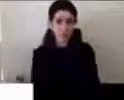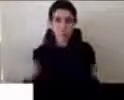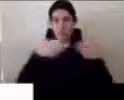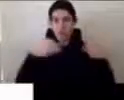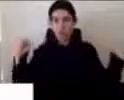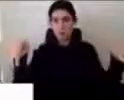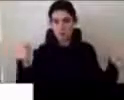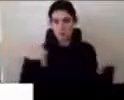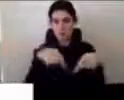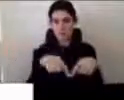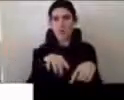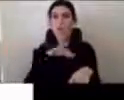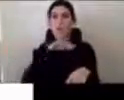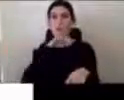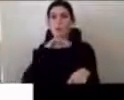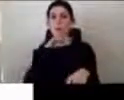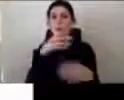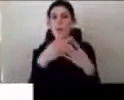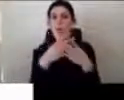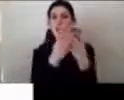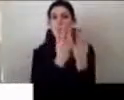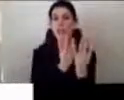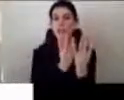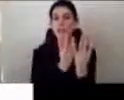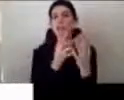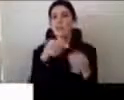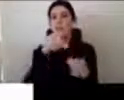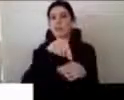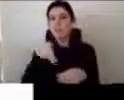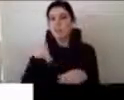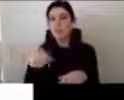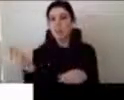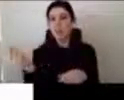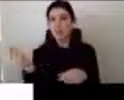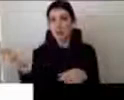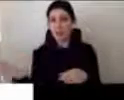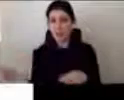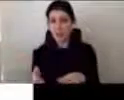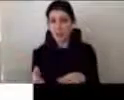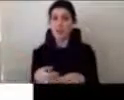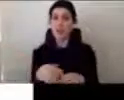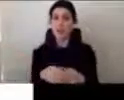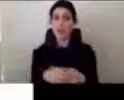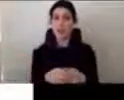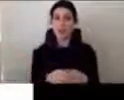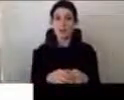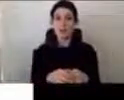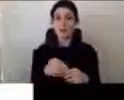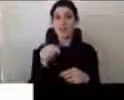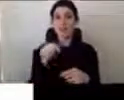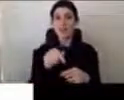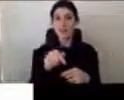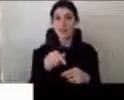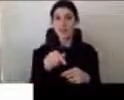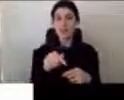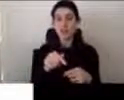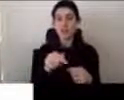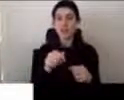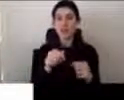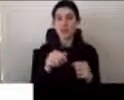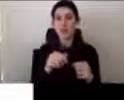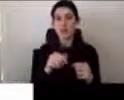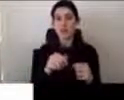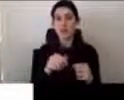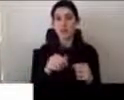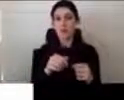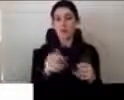se utilizan cartas, fichas, dados o peones como componentes para el desarrollo de su mecánica. No